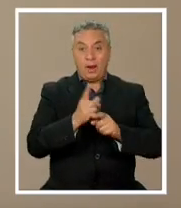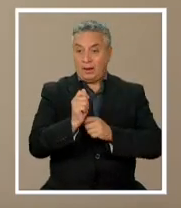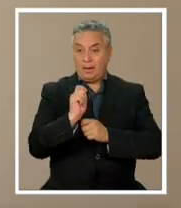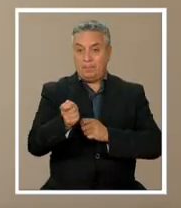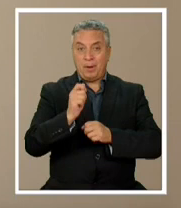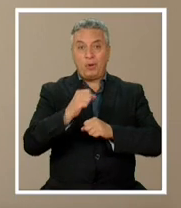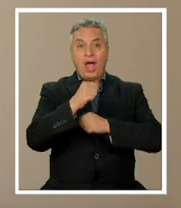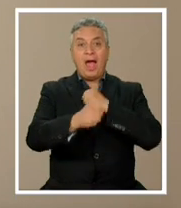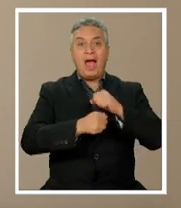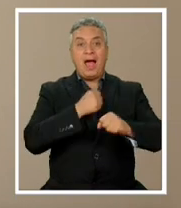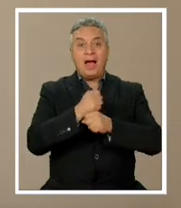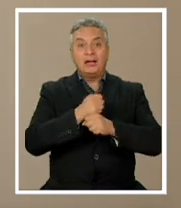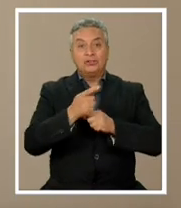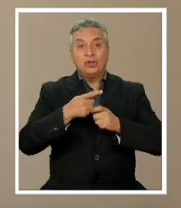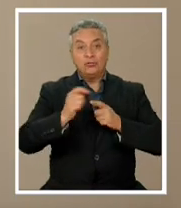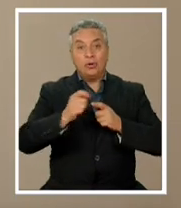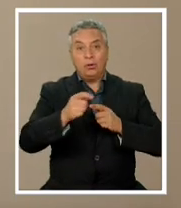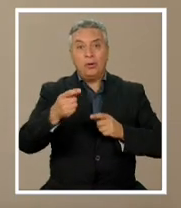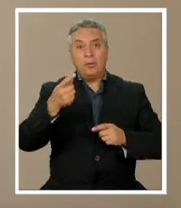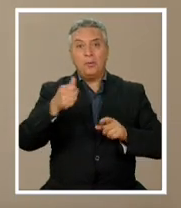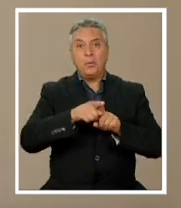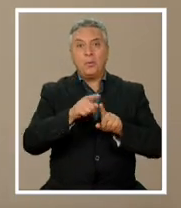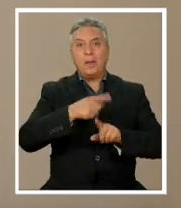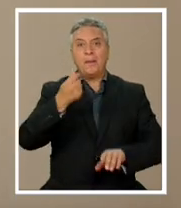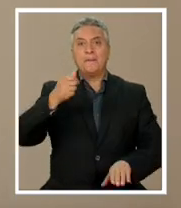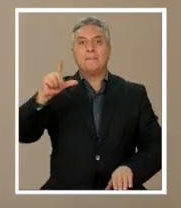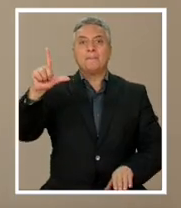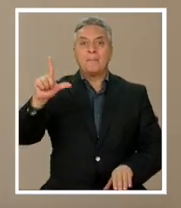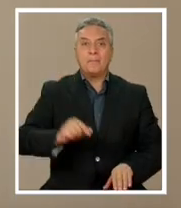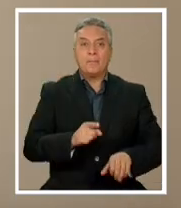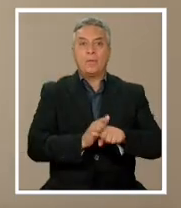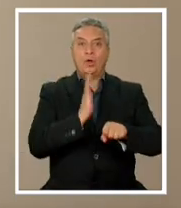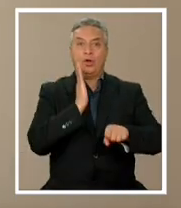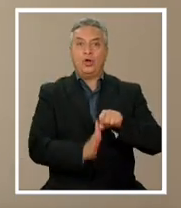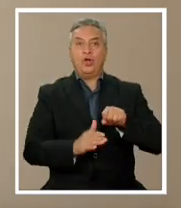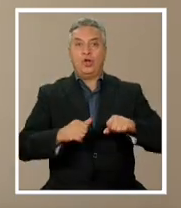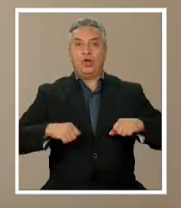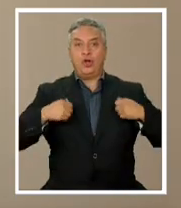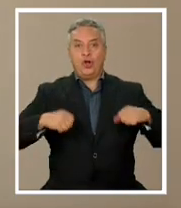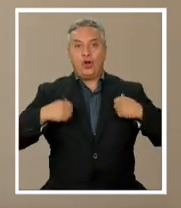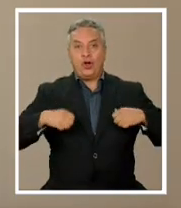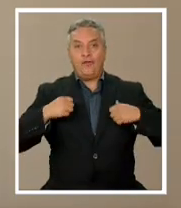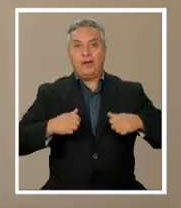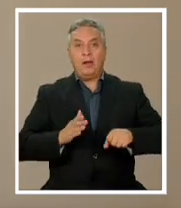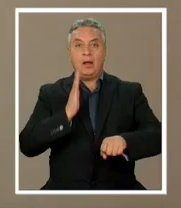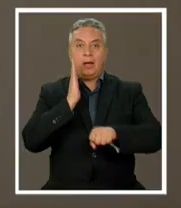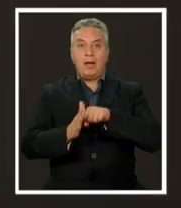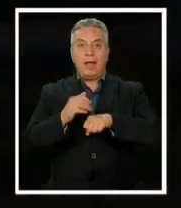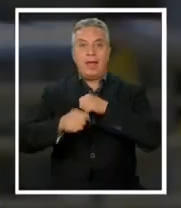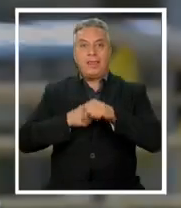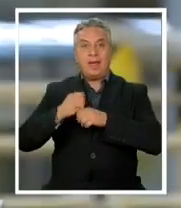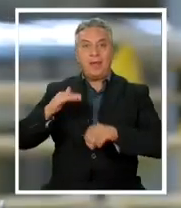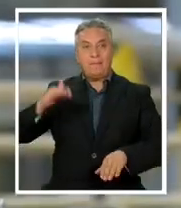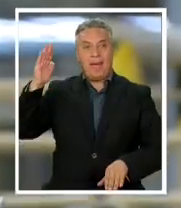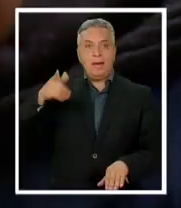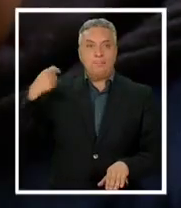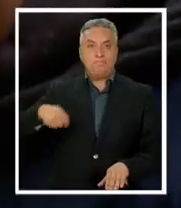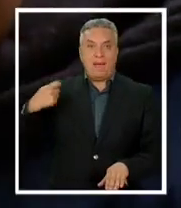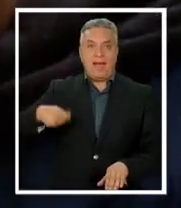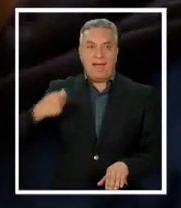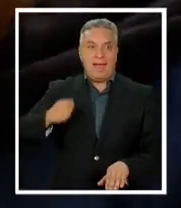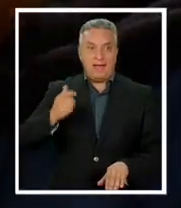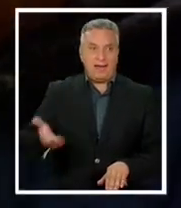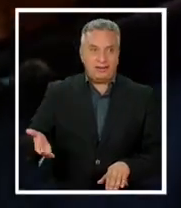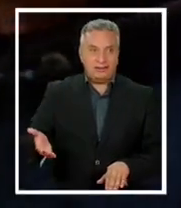servicio hace que sea mucho menos costoso desvincular a jóvenes en comparación a personas de mayor edad. En